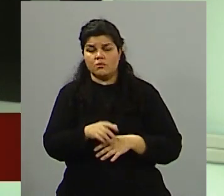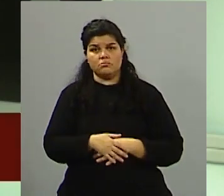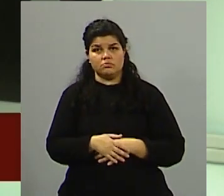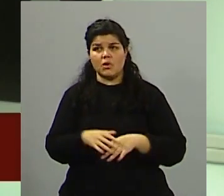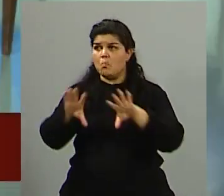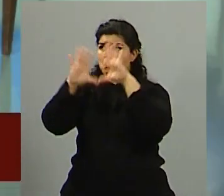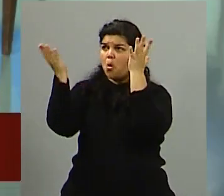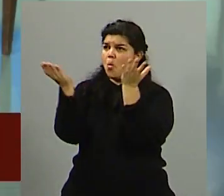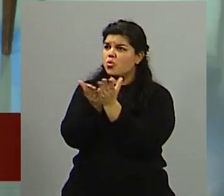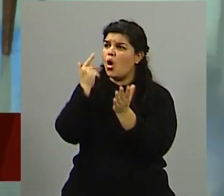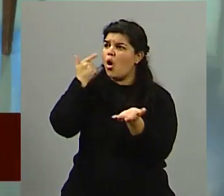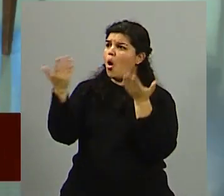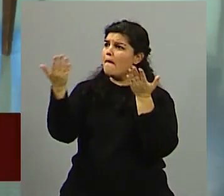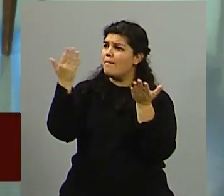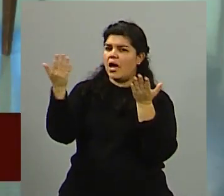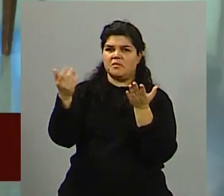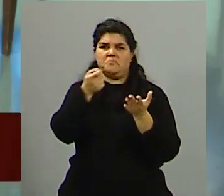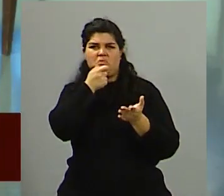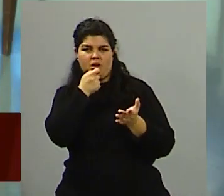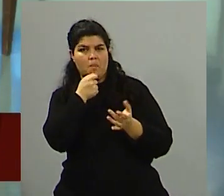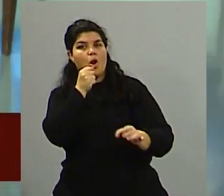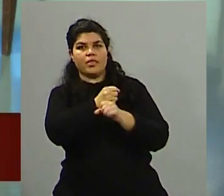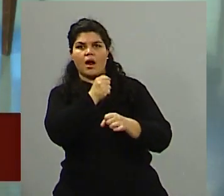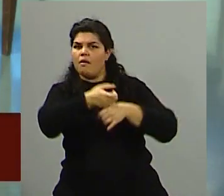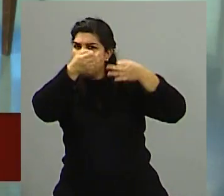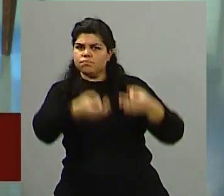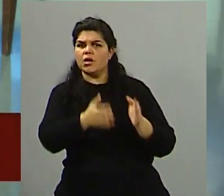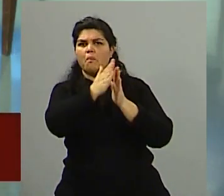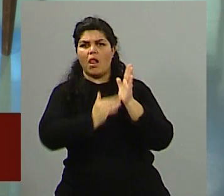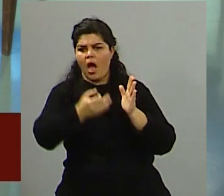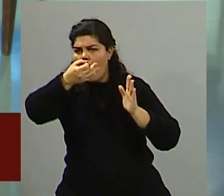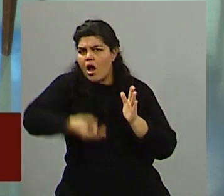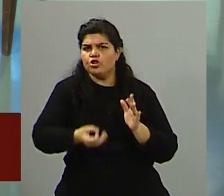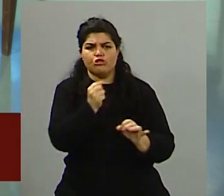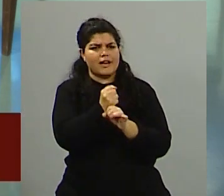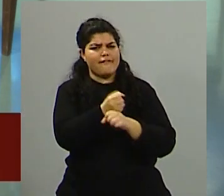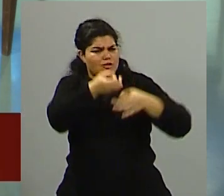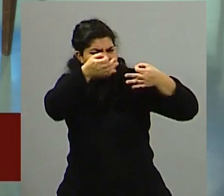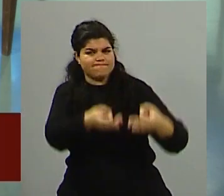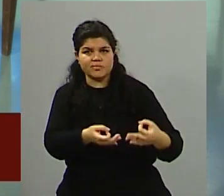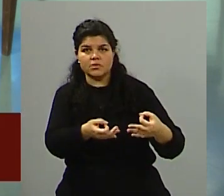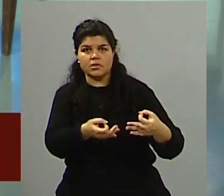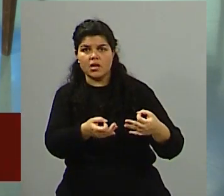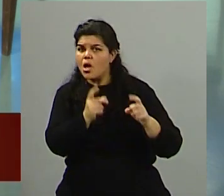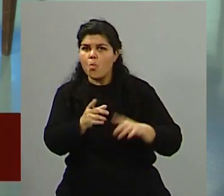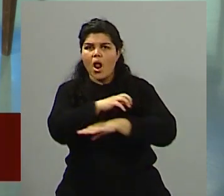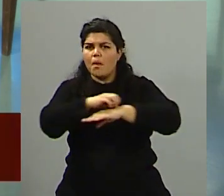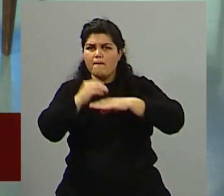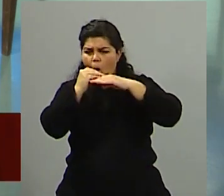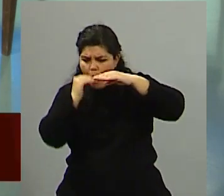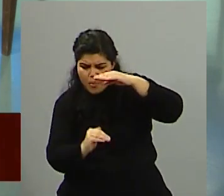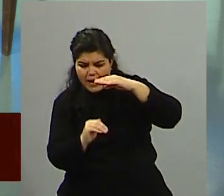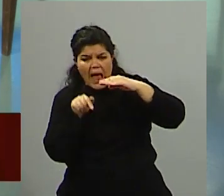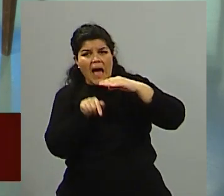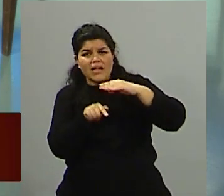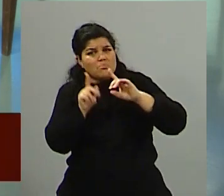que seas trabajador, estés en el sistema registrado y que seas pobre, estés debajo de la línea de pobreza. ¿Hay